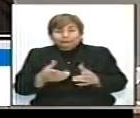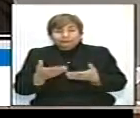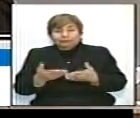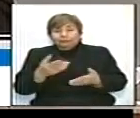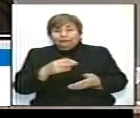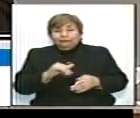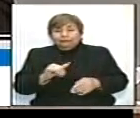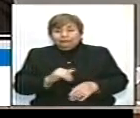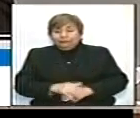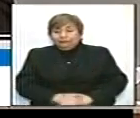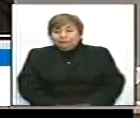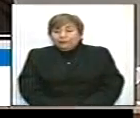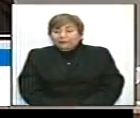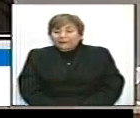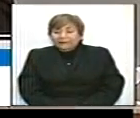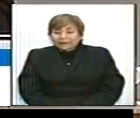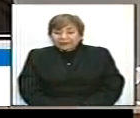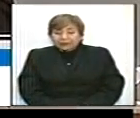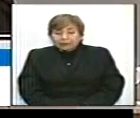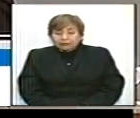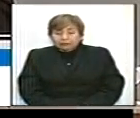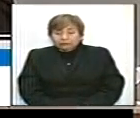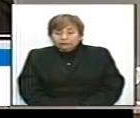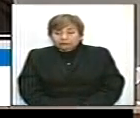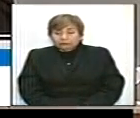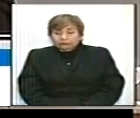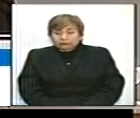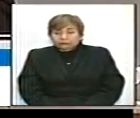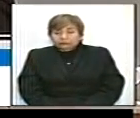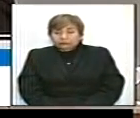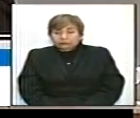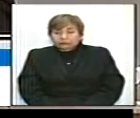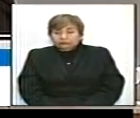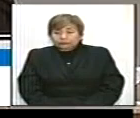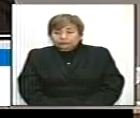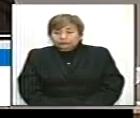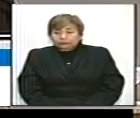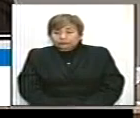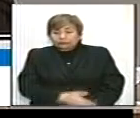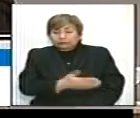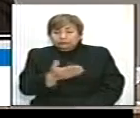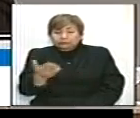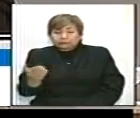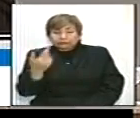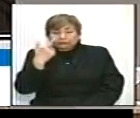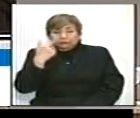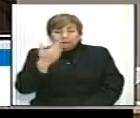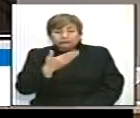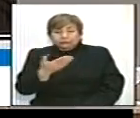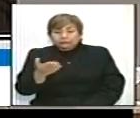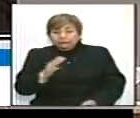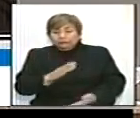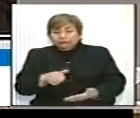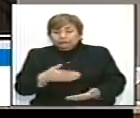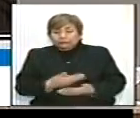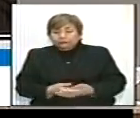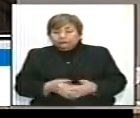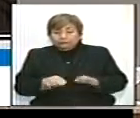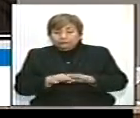habilitación urbana del sector Niño Pampa, Chuquinga. Señores presentes todos de la